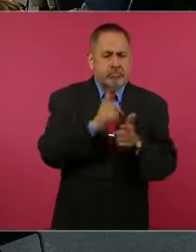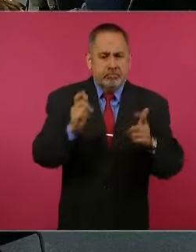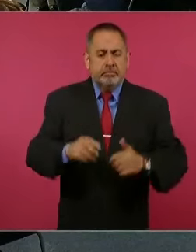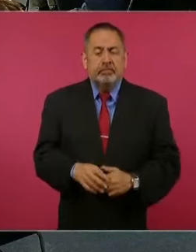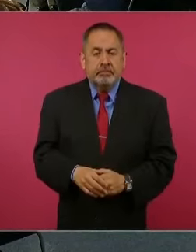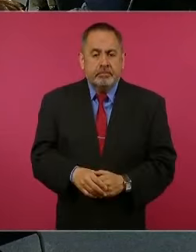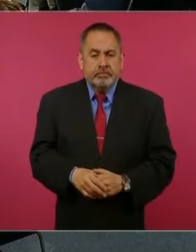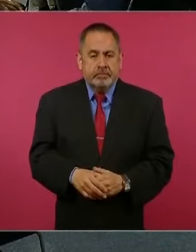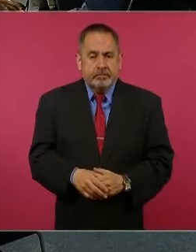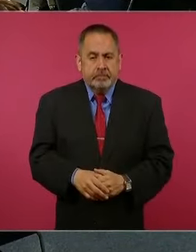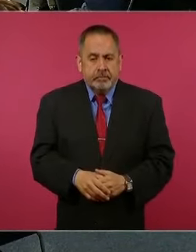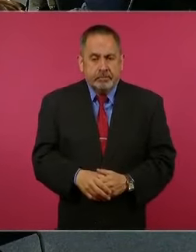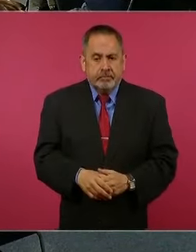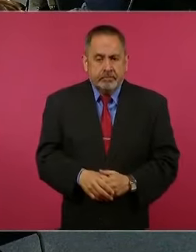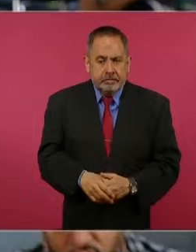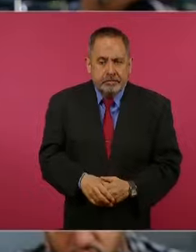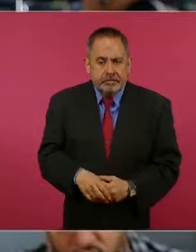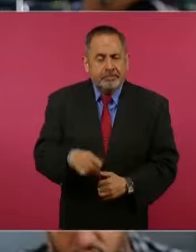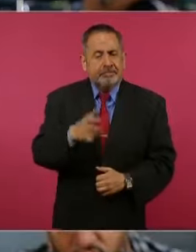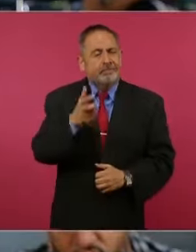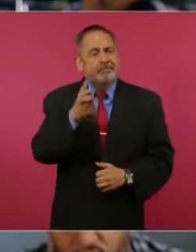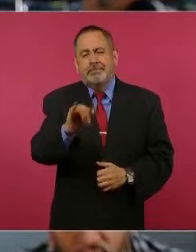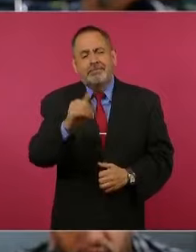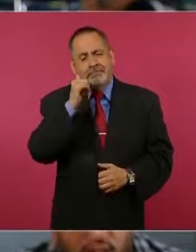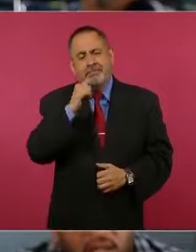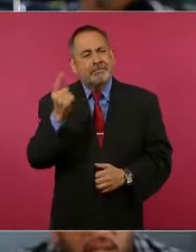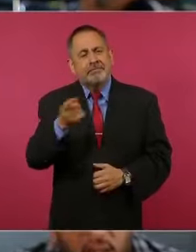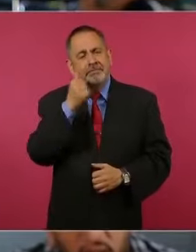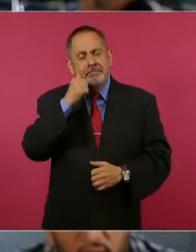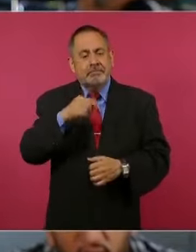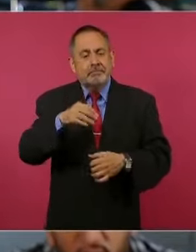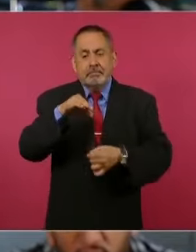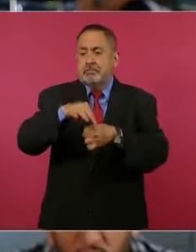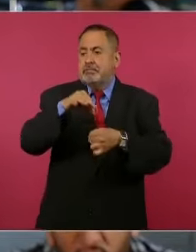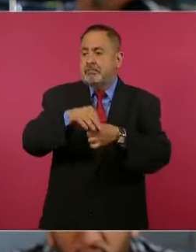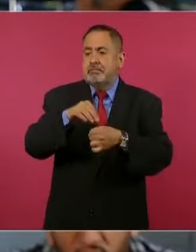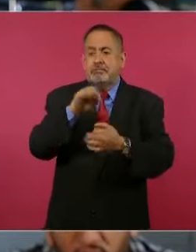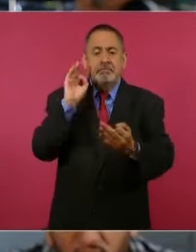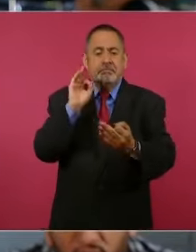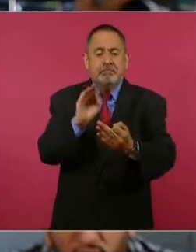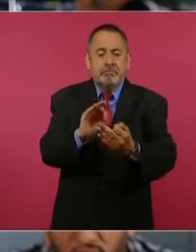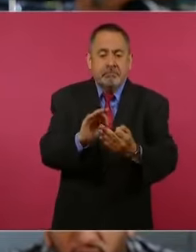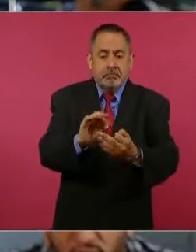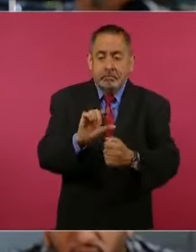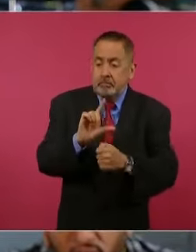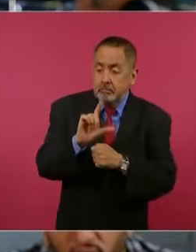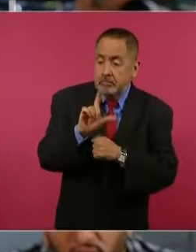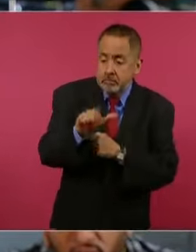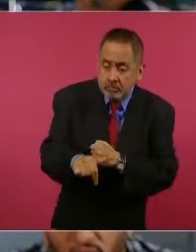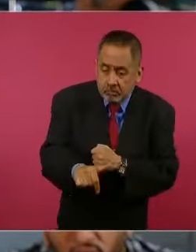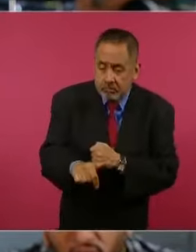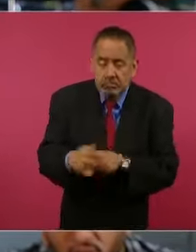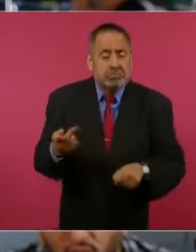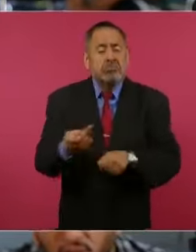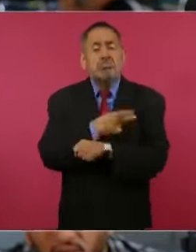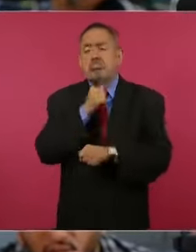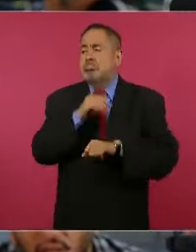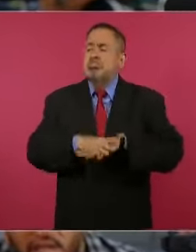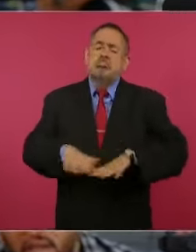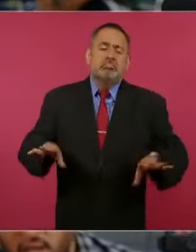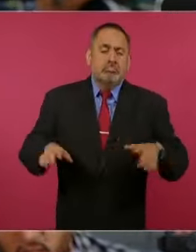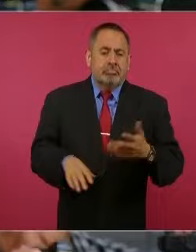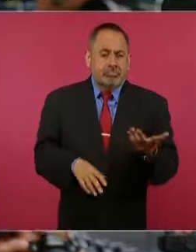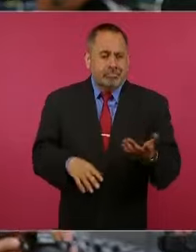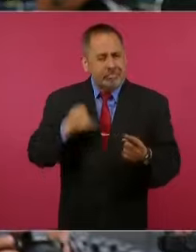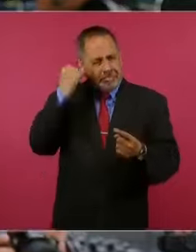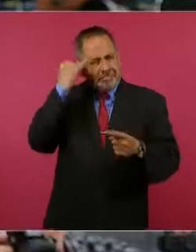son los los partidos presidente denuncian en la época electoral y luego ya nadie le da seguimiento a eso Imagínese